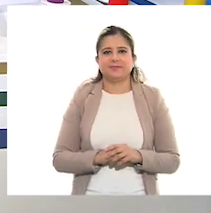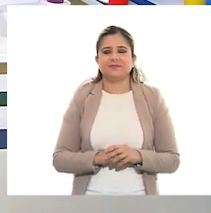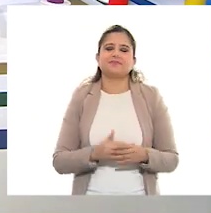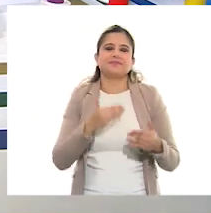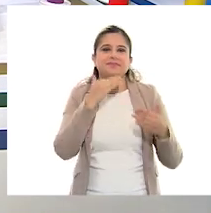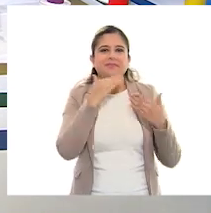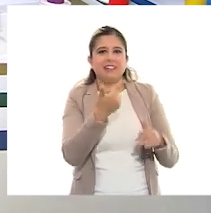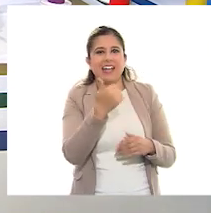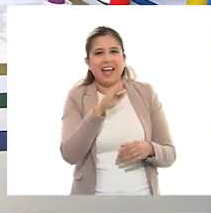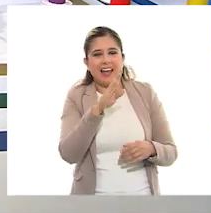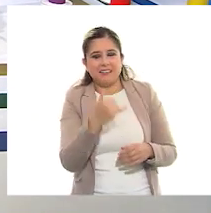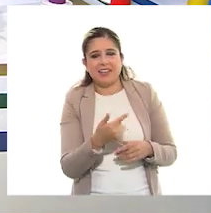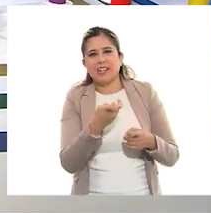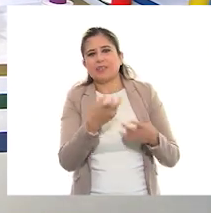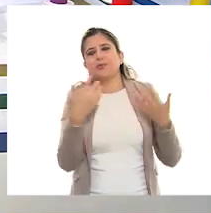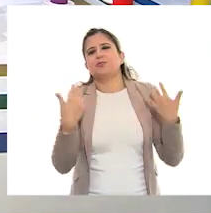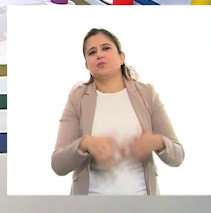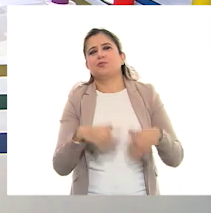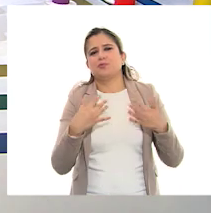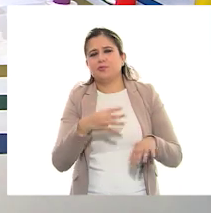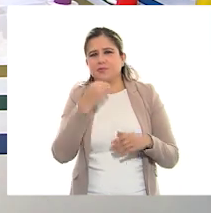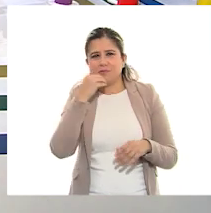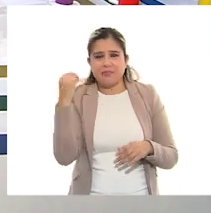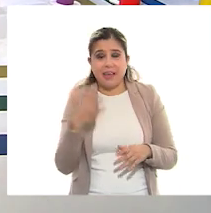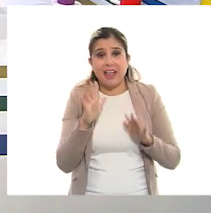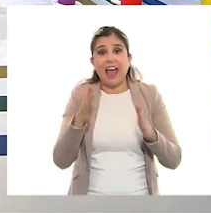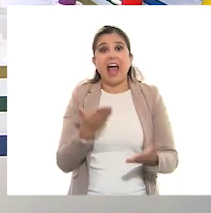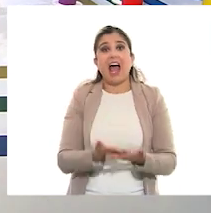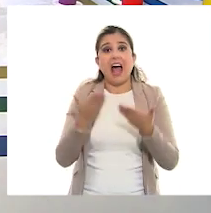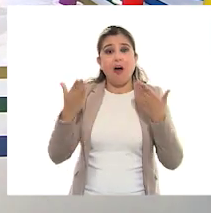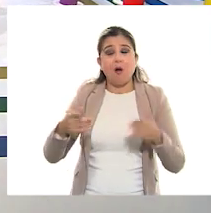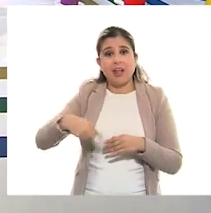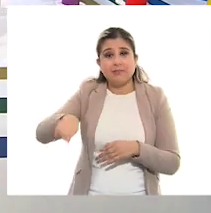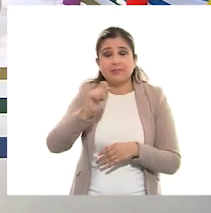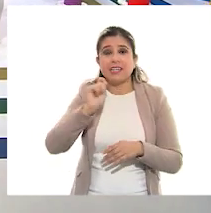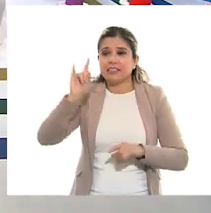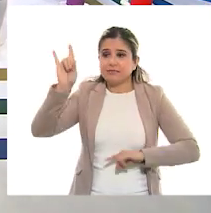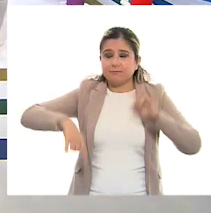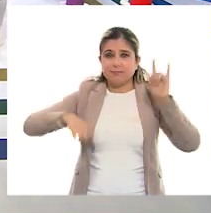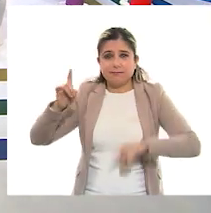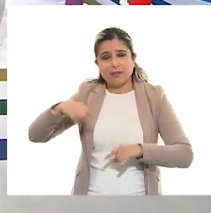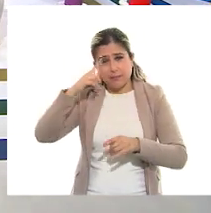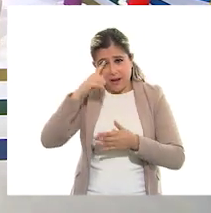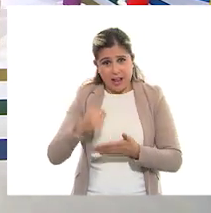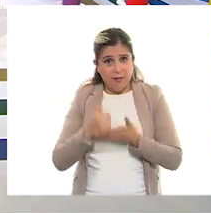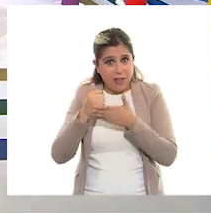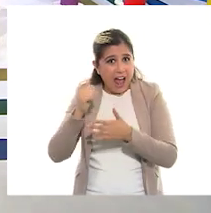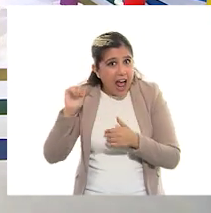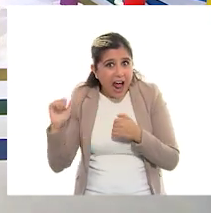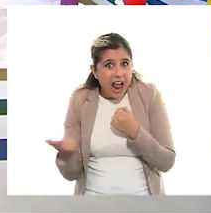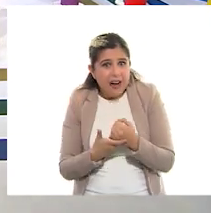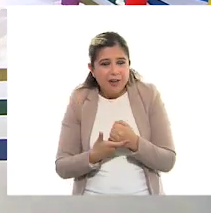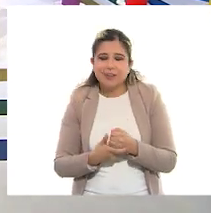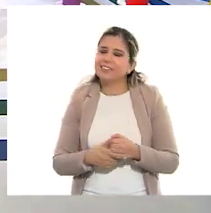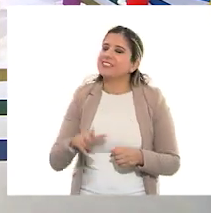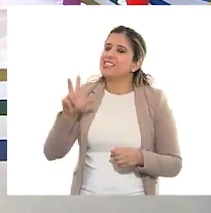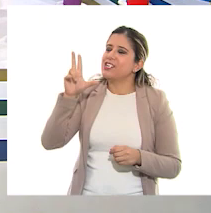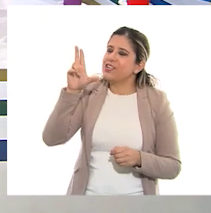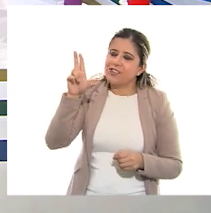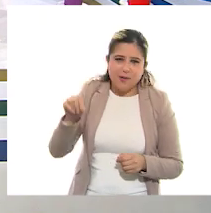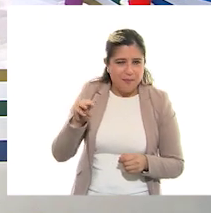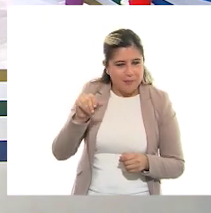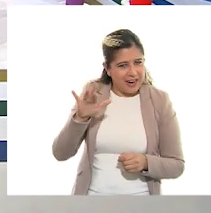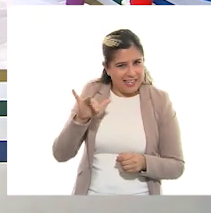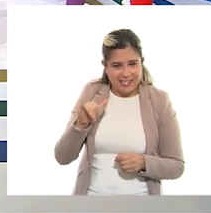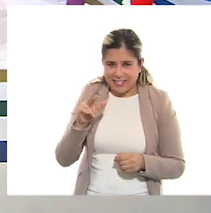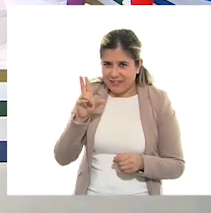Gaby. Estuvo espectacular esta lectura, pero ¿ahora haremos una campaña para apoyar alguna causa? No, querida María.